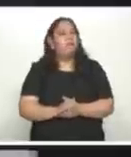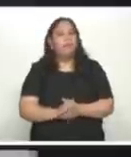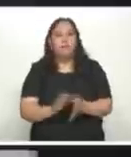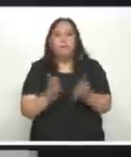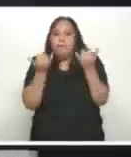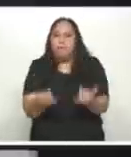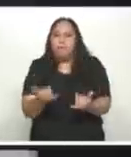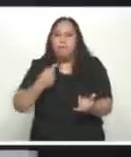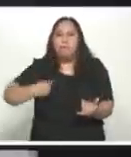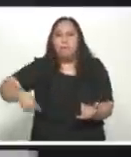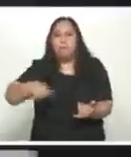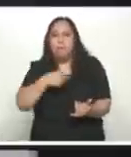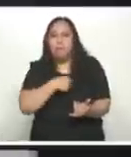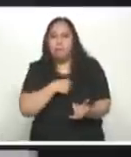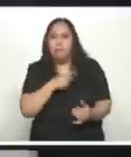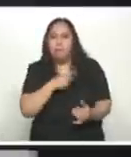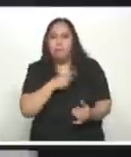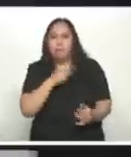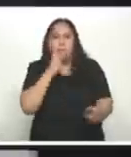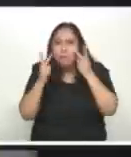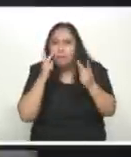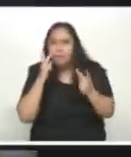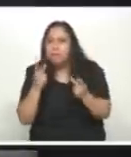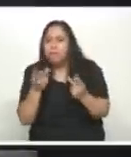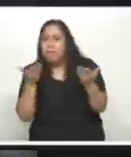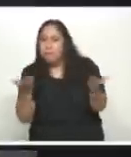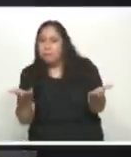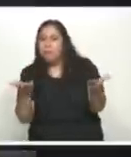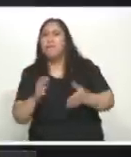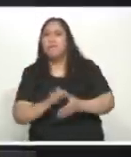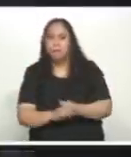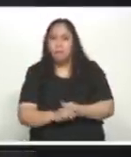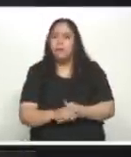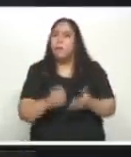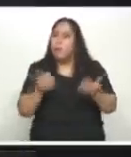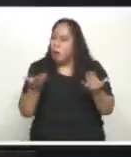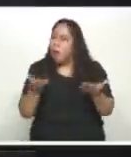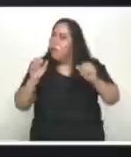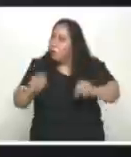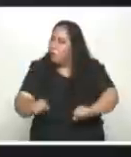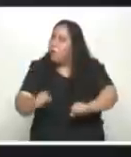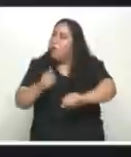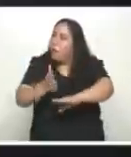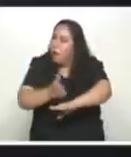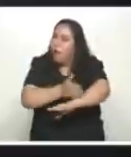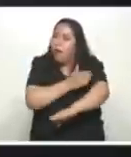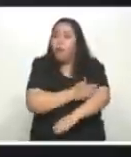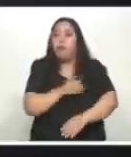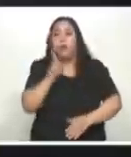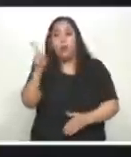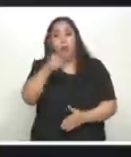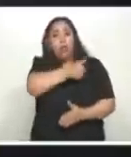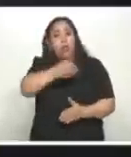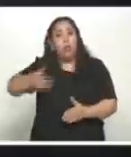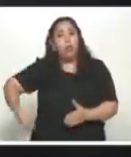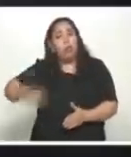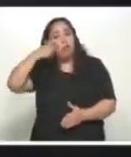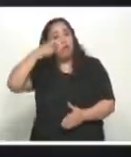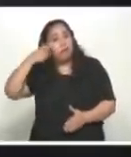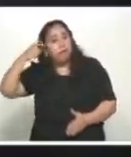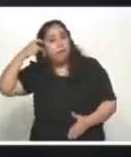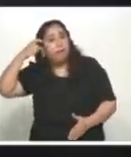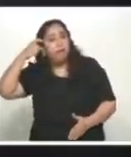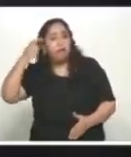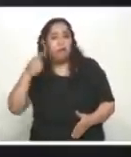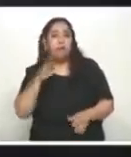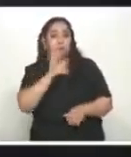podamos generar esas condiciones, no podamos construir, no podamos ir avanzando. Por eso es que la presidenta le habla a esa